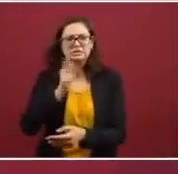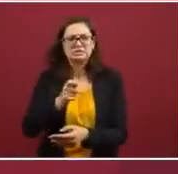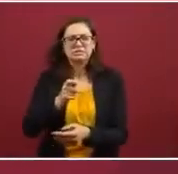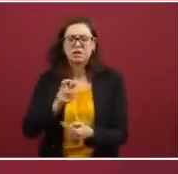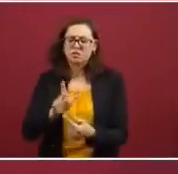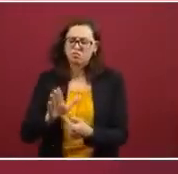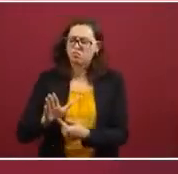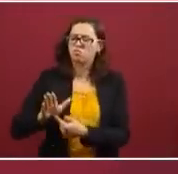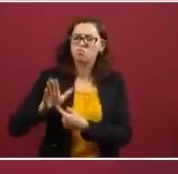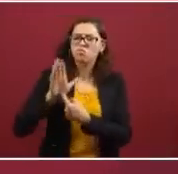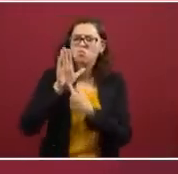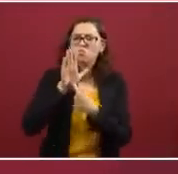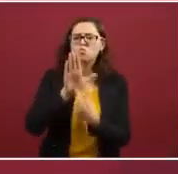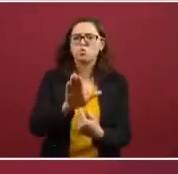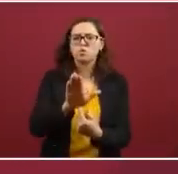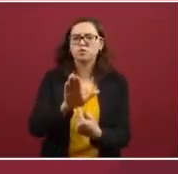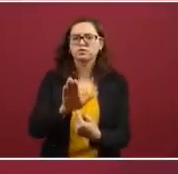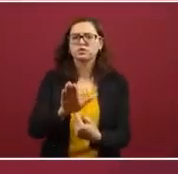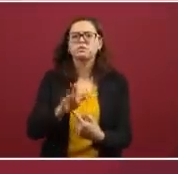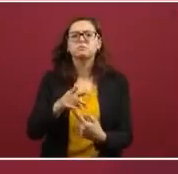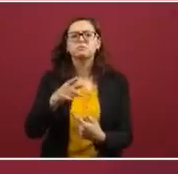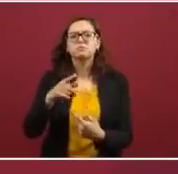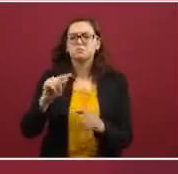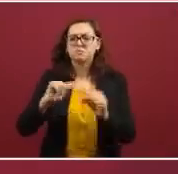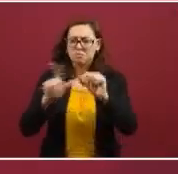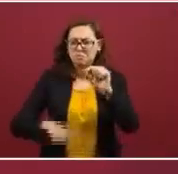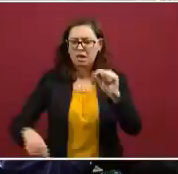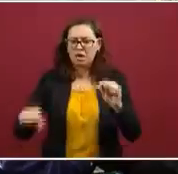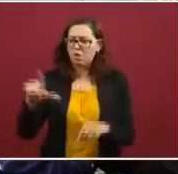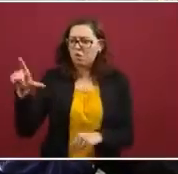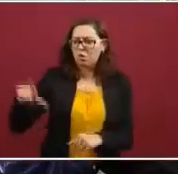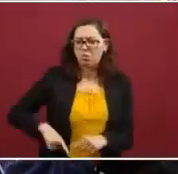México y en su gobierno.